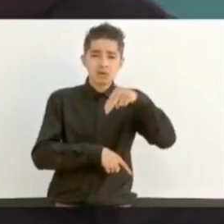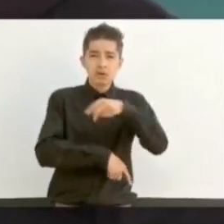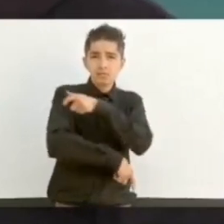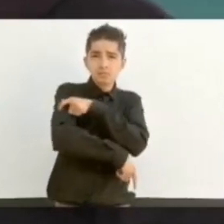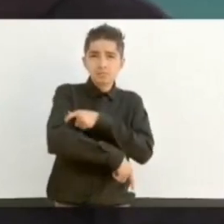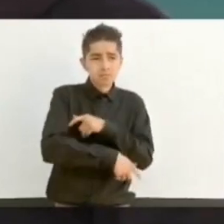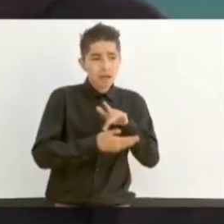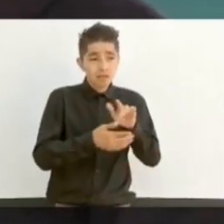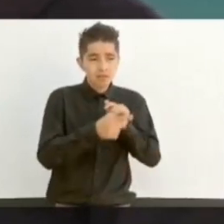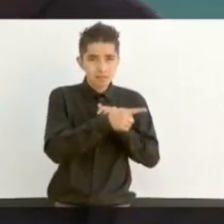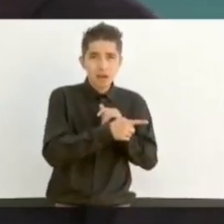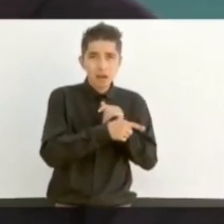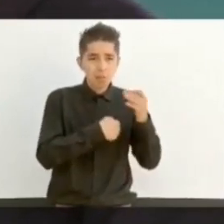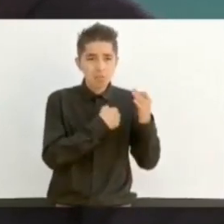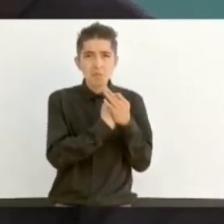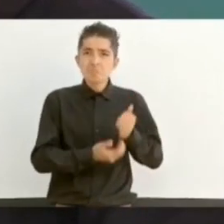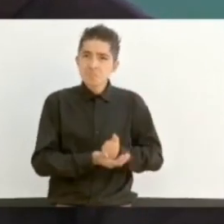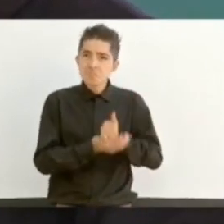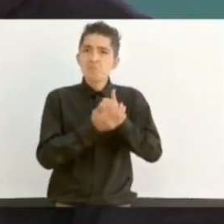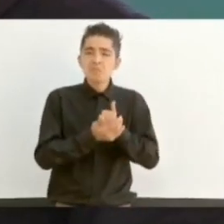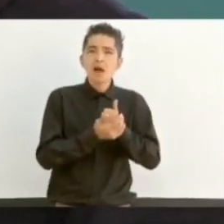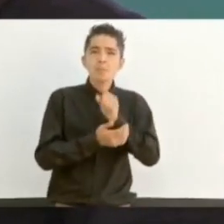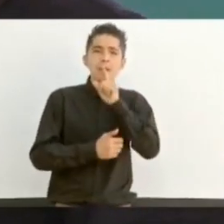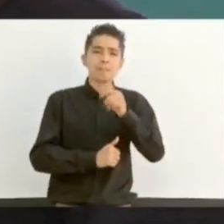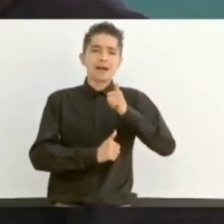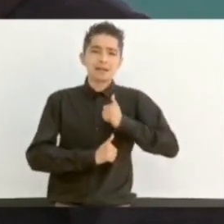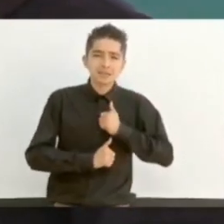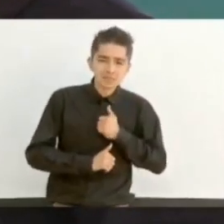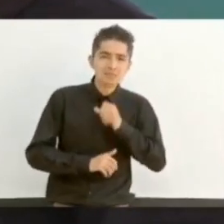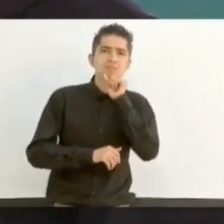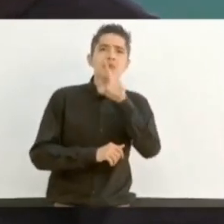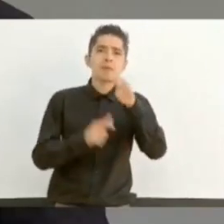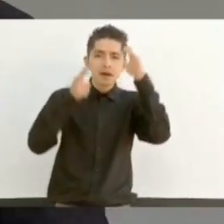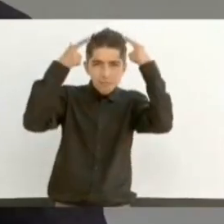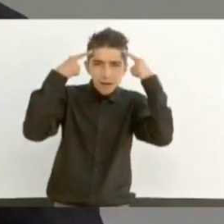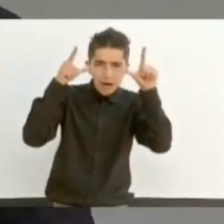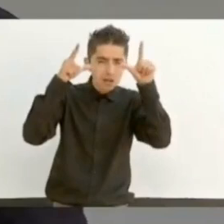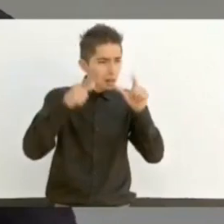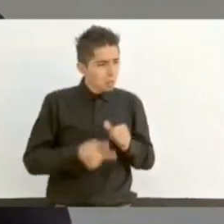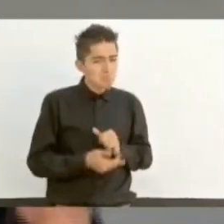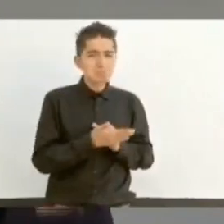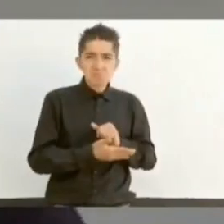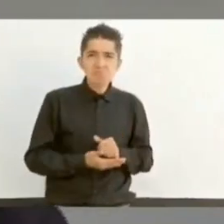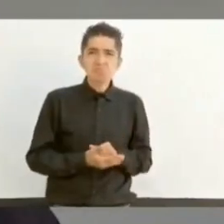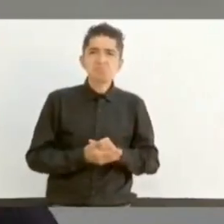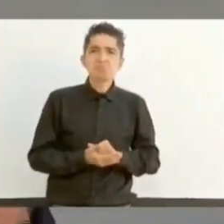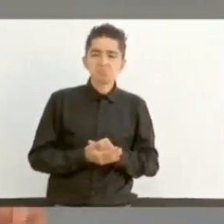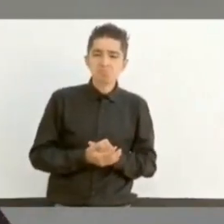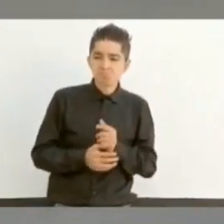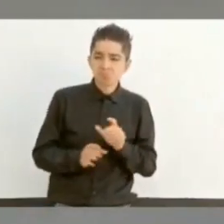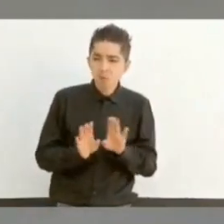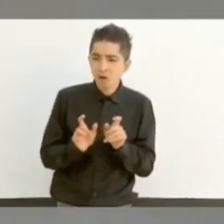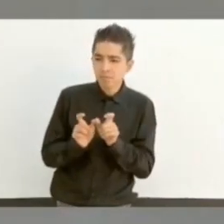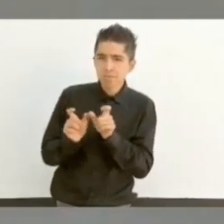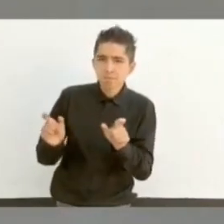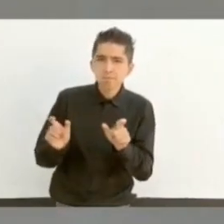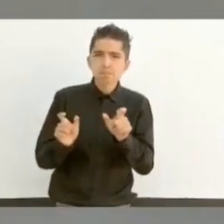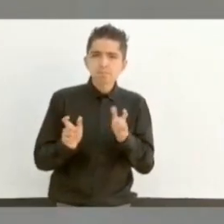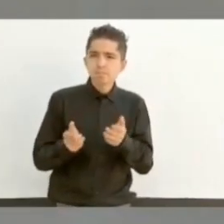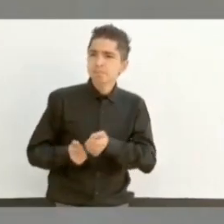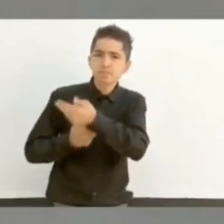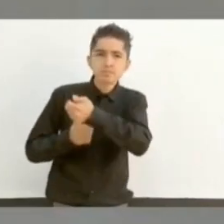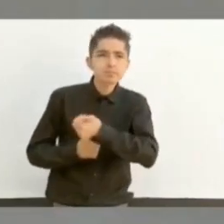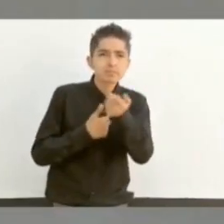Nacional, con el Ejército y con la Marina, la integración